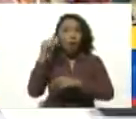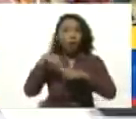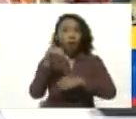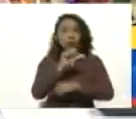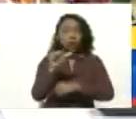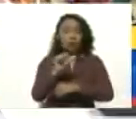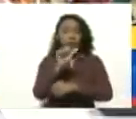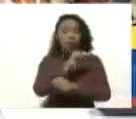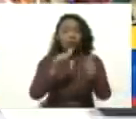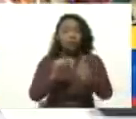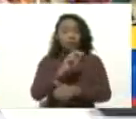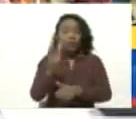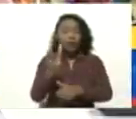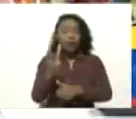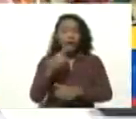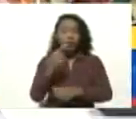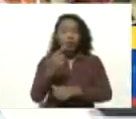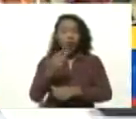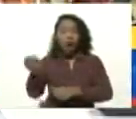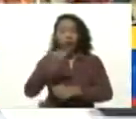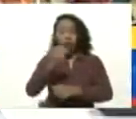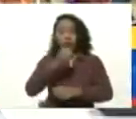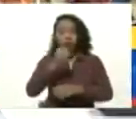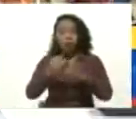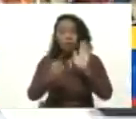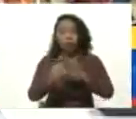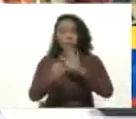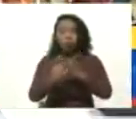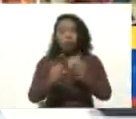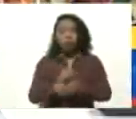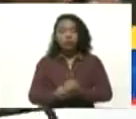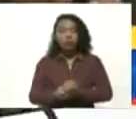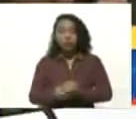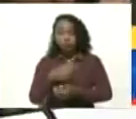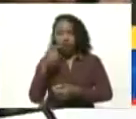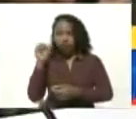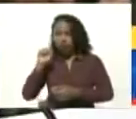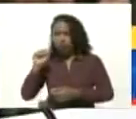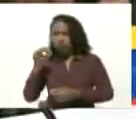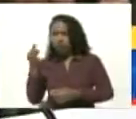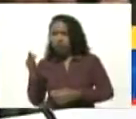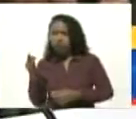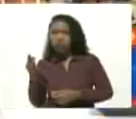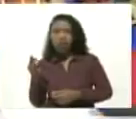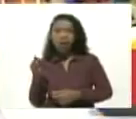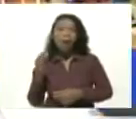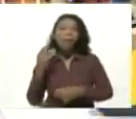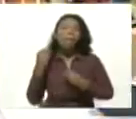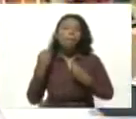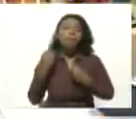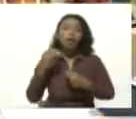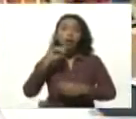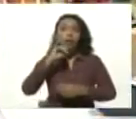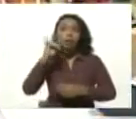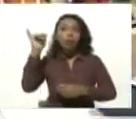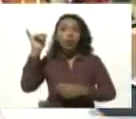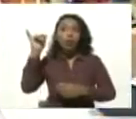la vicepresidenta ejecutiva dio una rueda de prensa, correcto, ¿verdad?, para denunciar